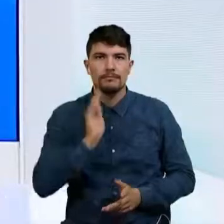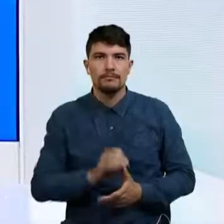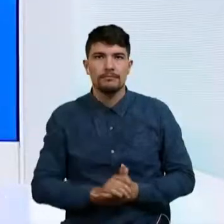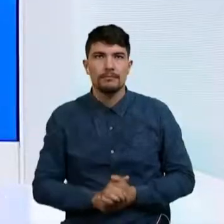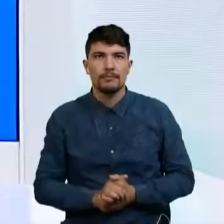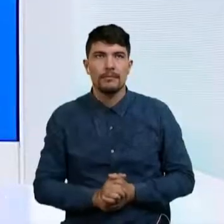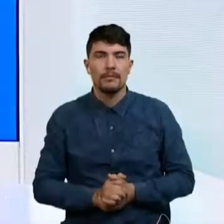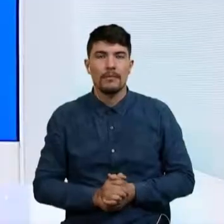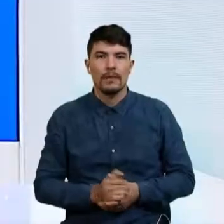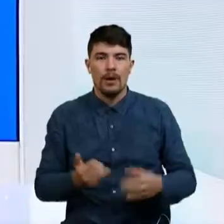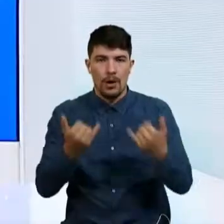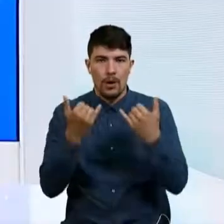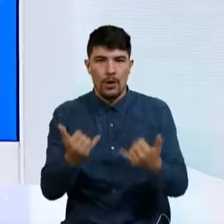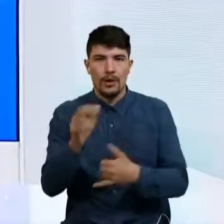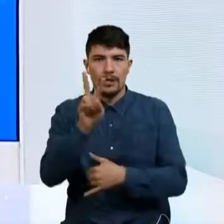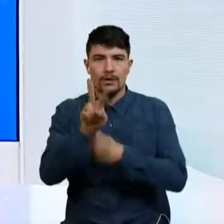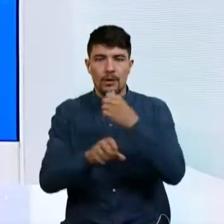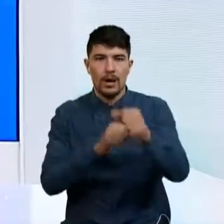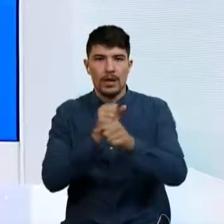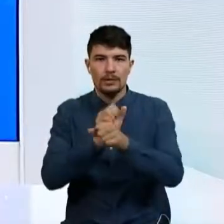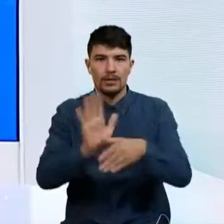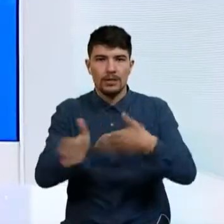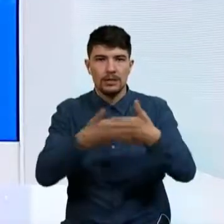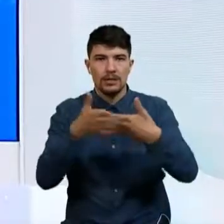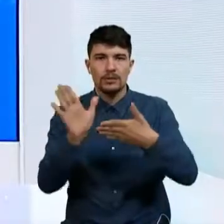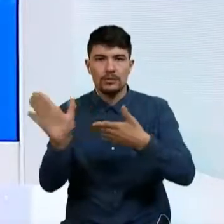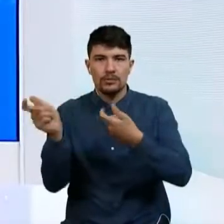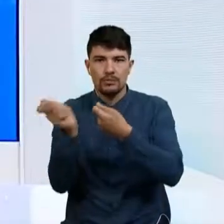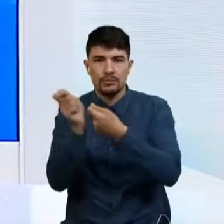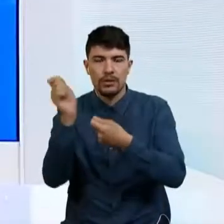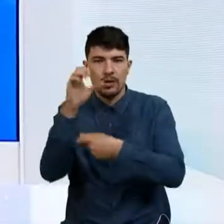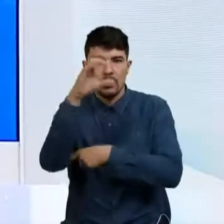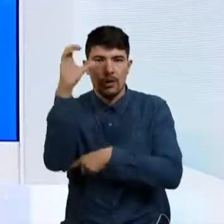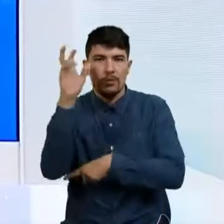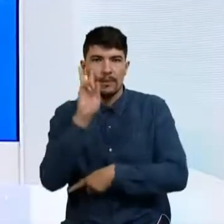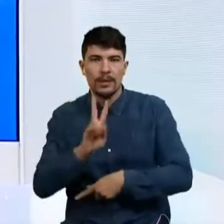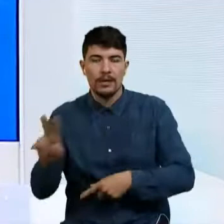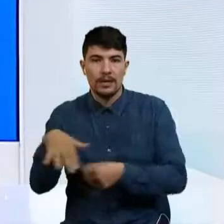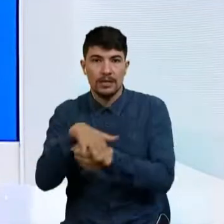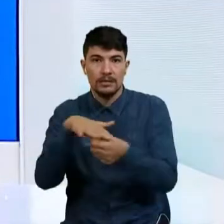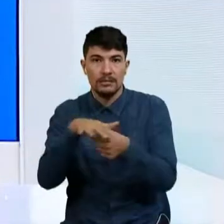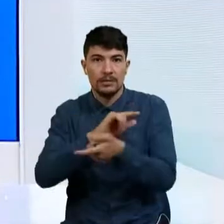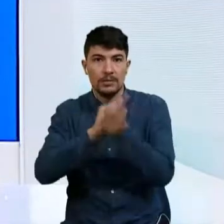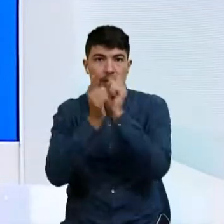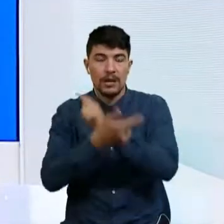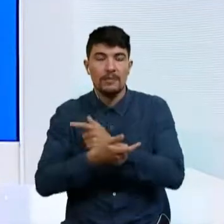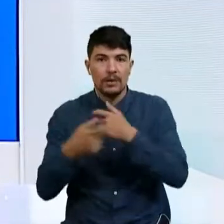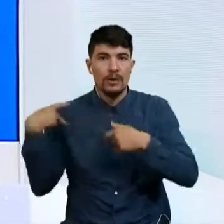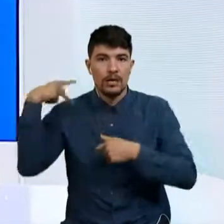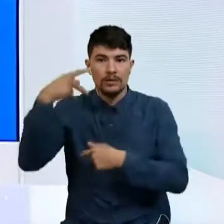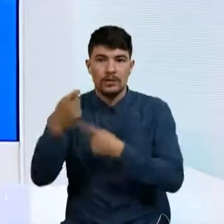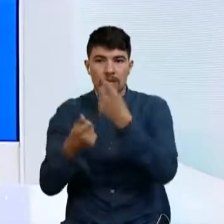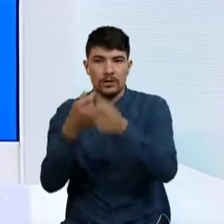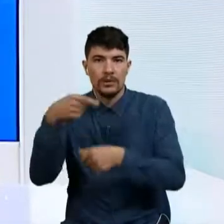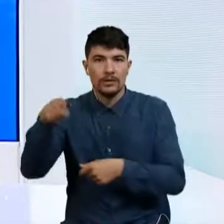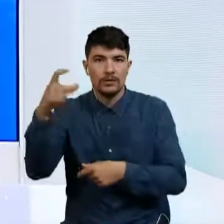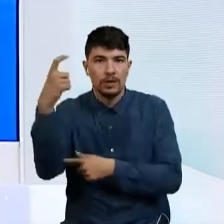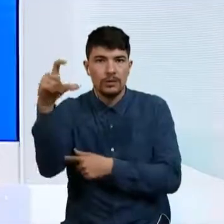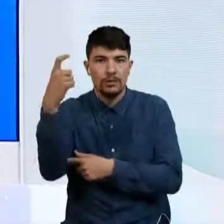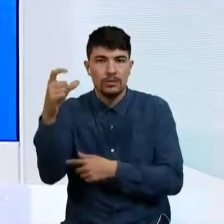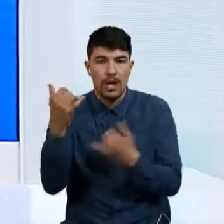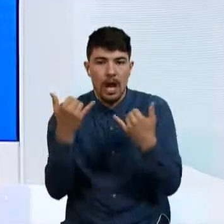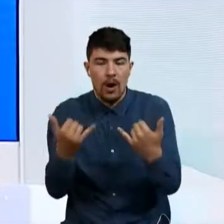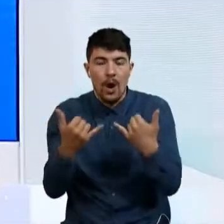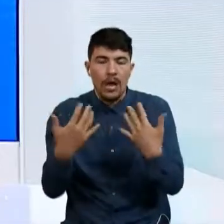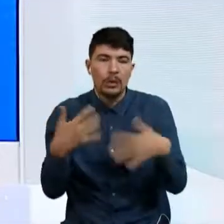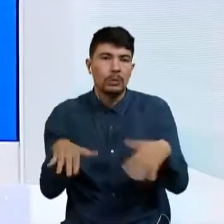y hoy se cumplen dos años del cierre de la frontera colombo-venezolana el hecho que cambió la historia económica de cúcuta y su área metropolitana y la